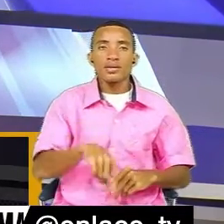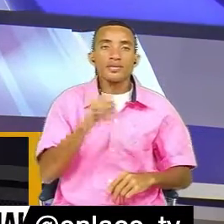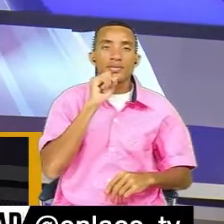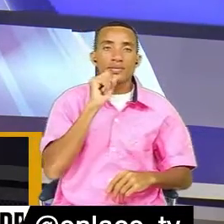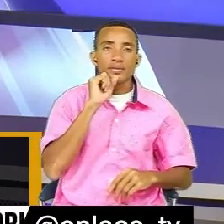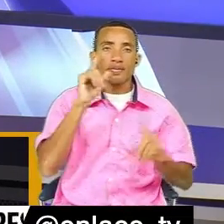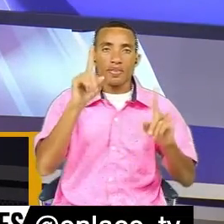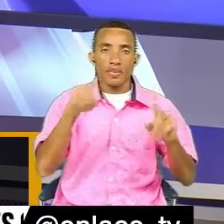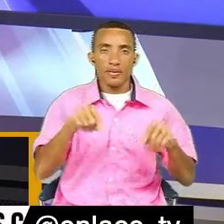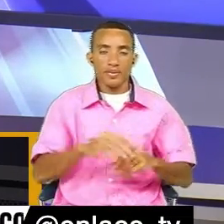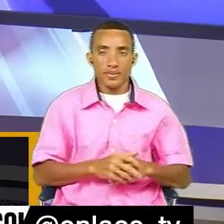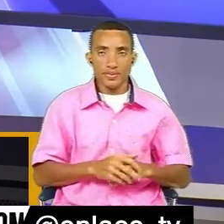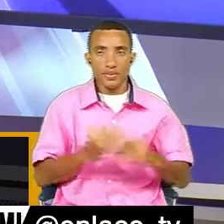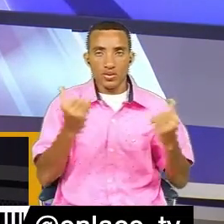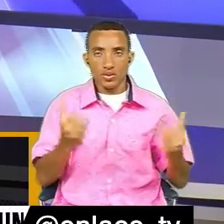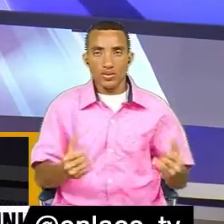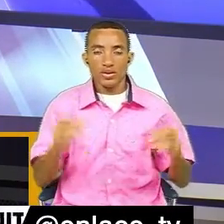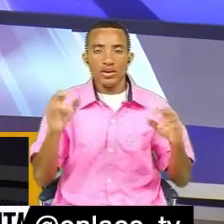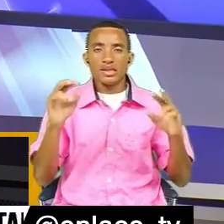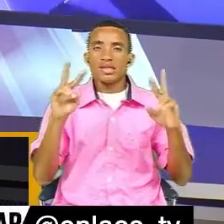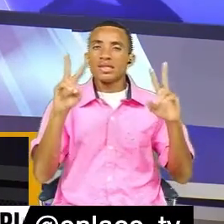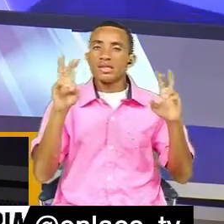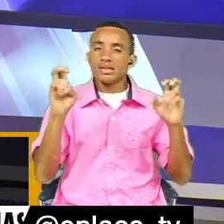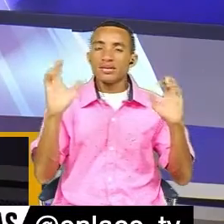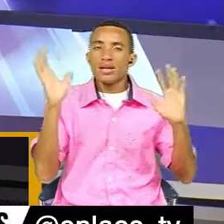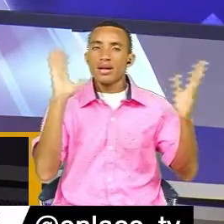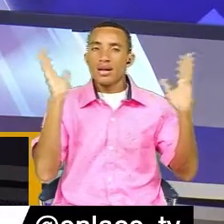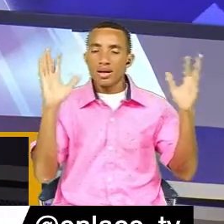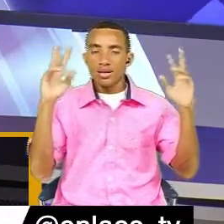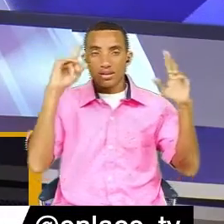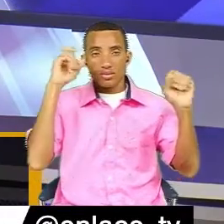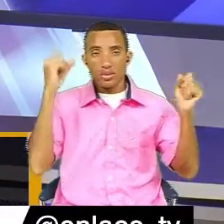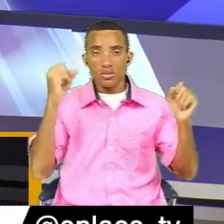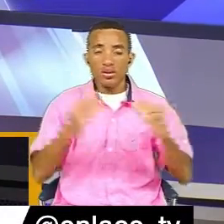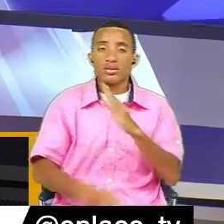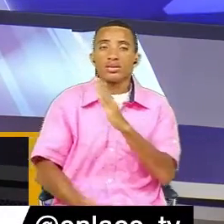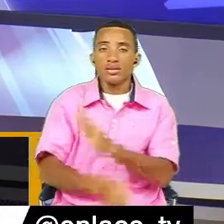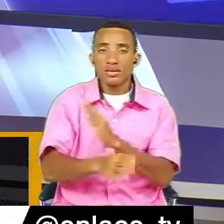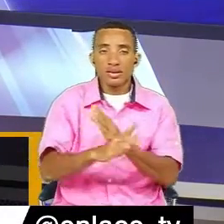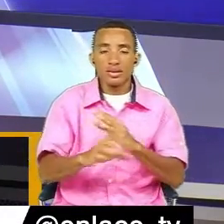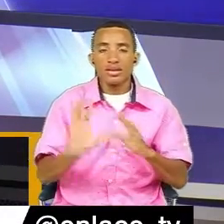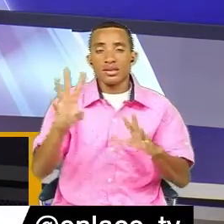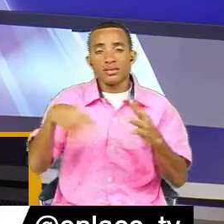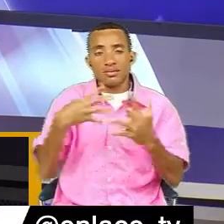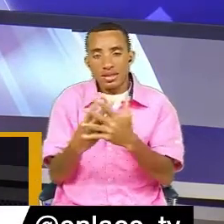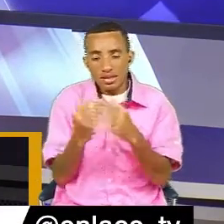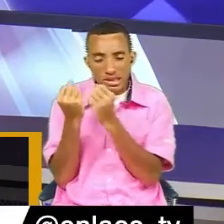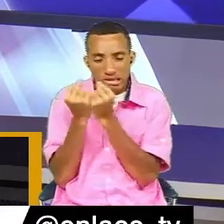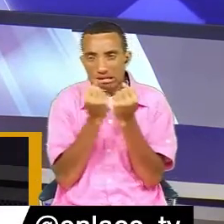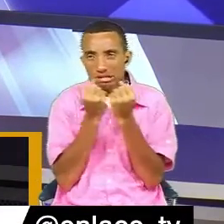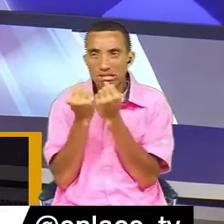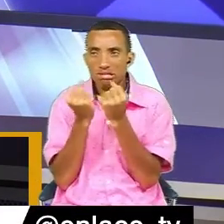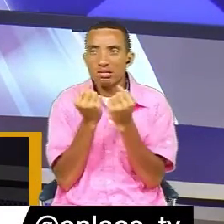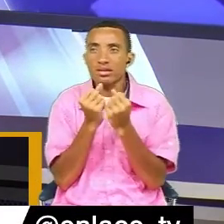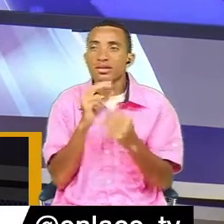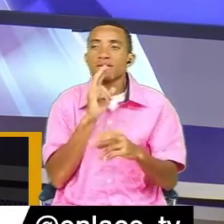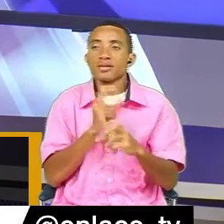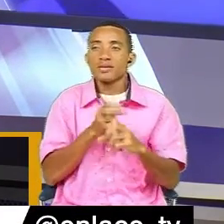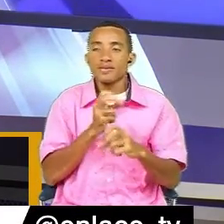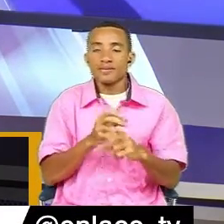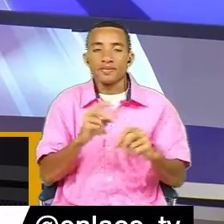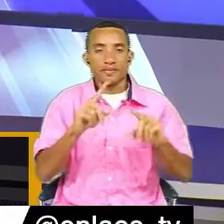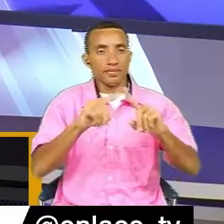parte también de este espacio hoy hablando de la preocupación que sigue y que continúa ante el hacinamiento en nuestra cárcel municipal y en los